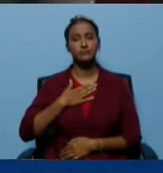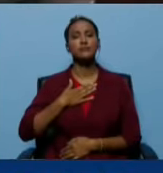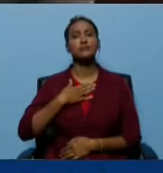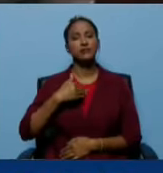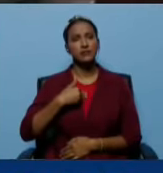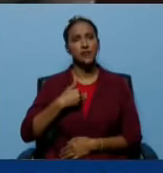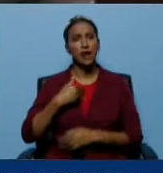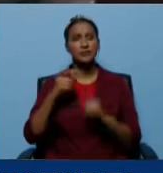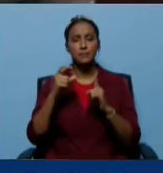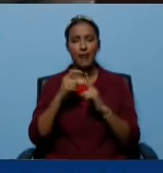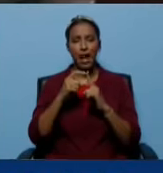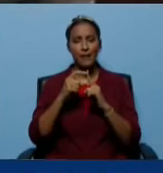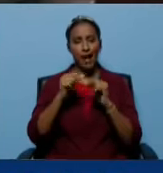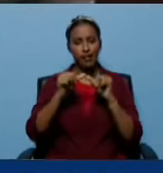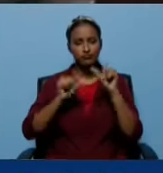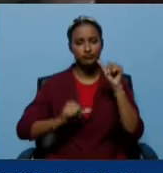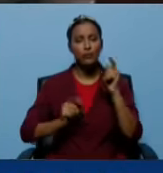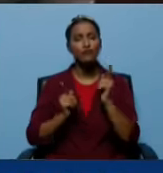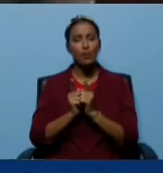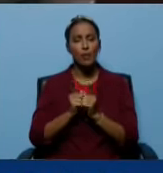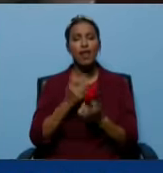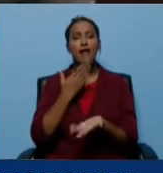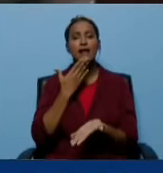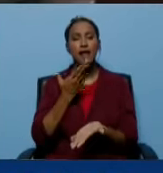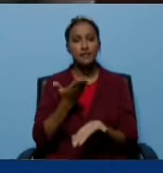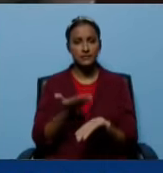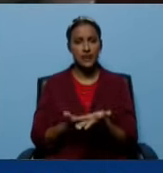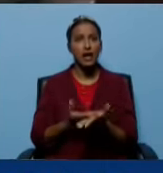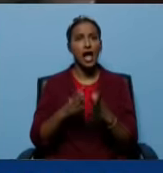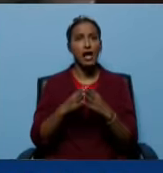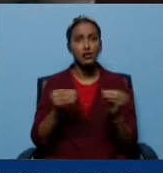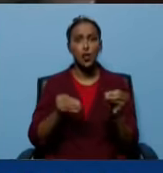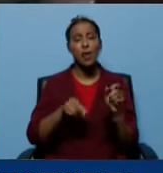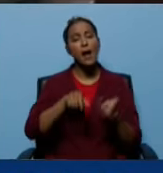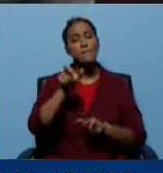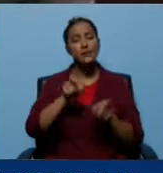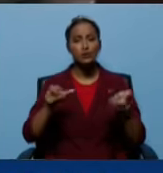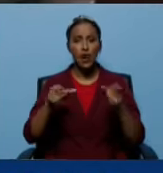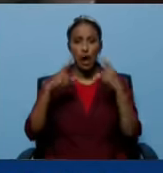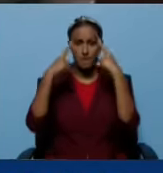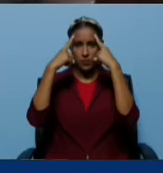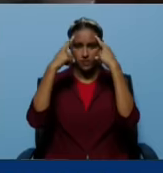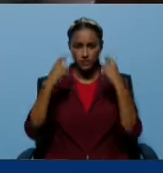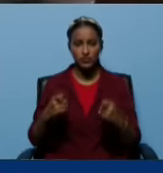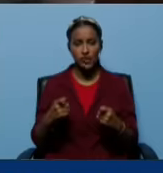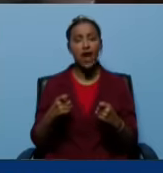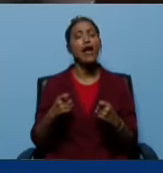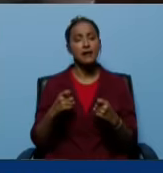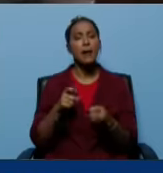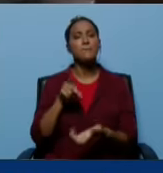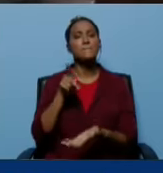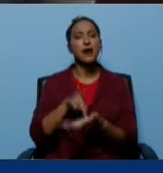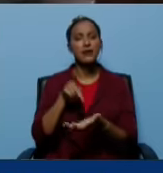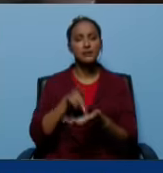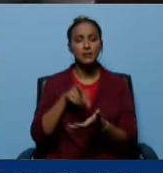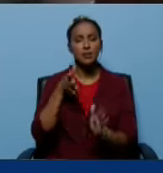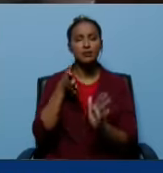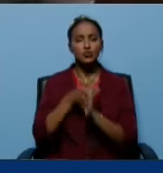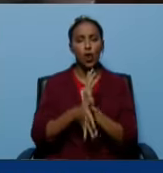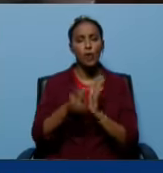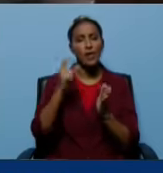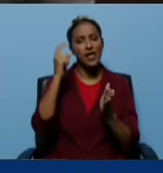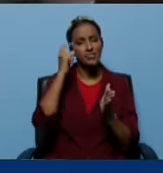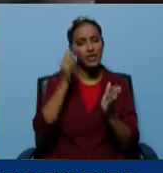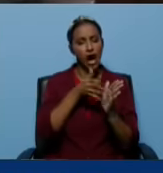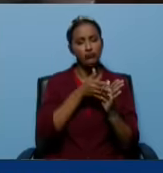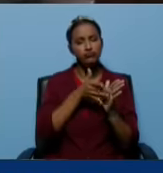agradecer a todo el personal técnico que participó en estas exhaustivas y largas jornadas de